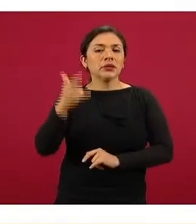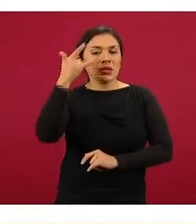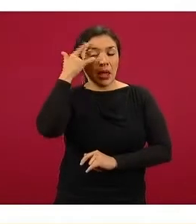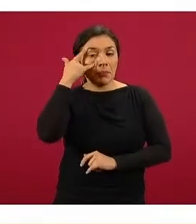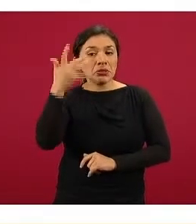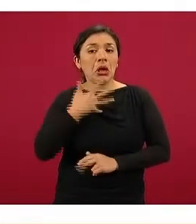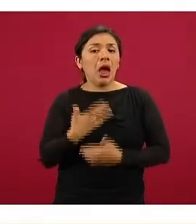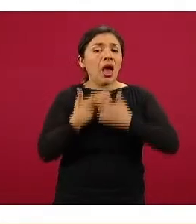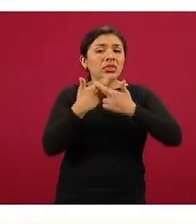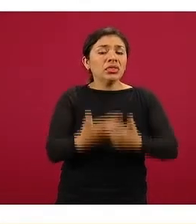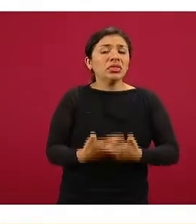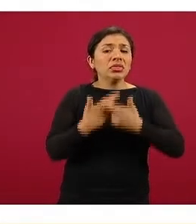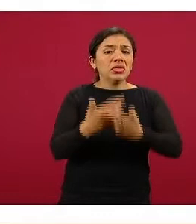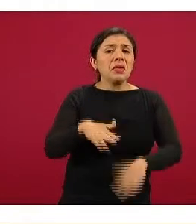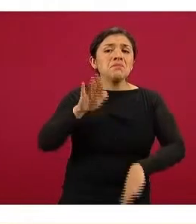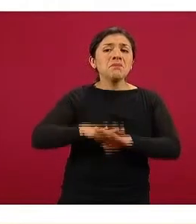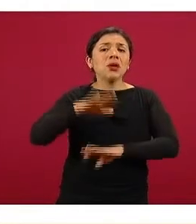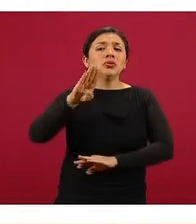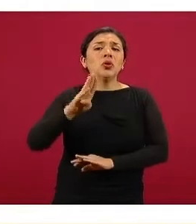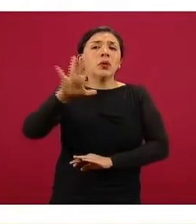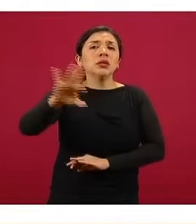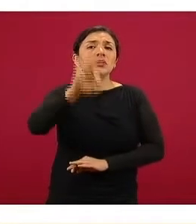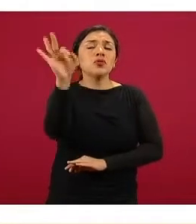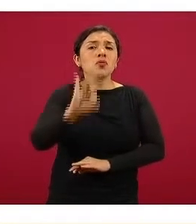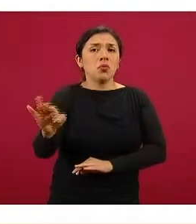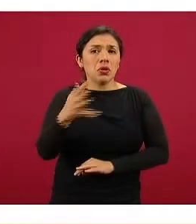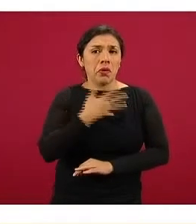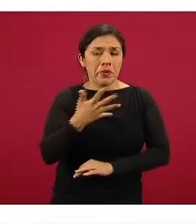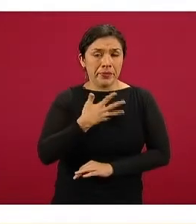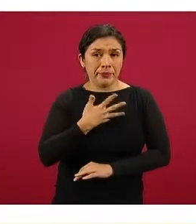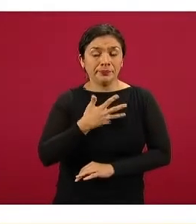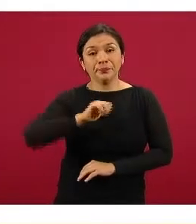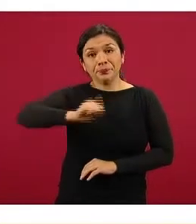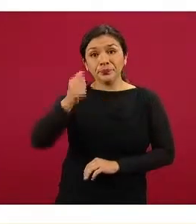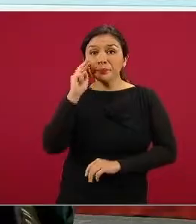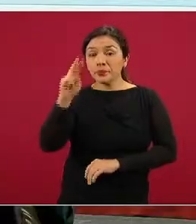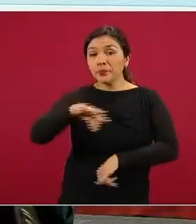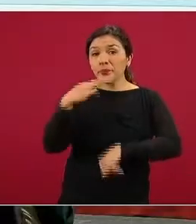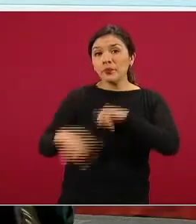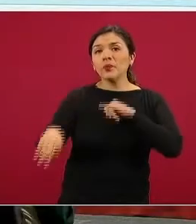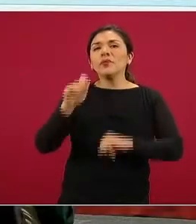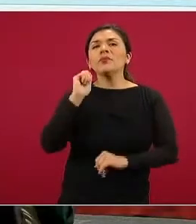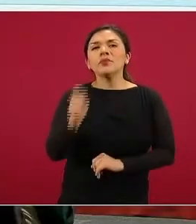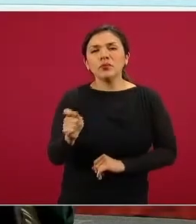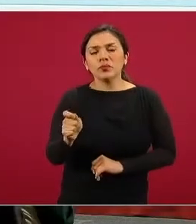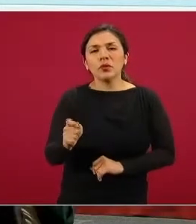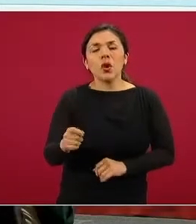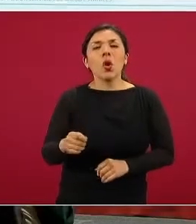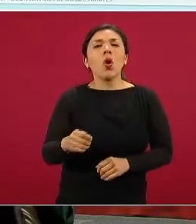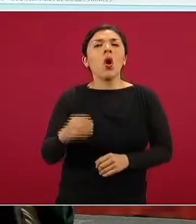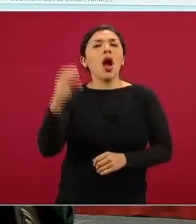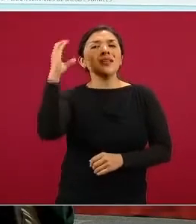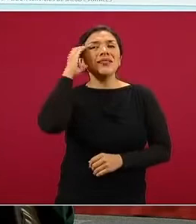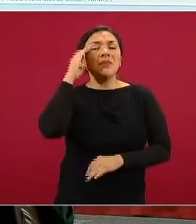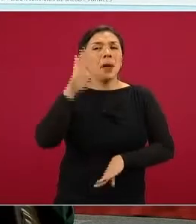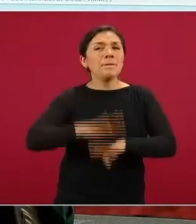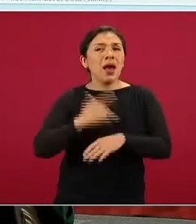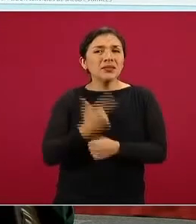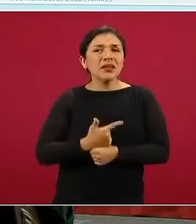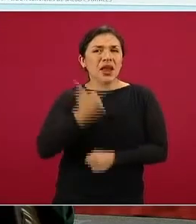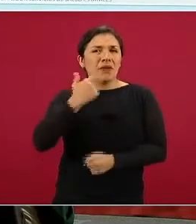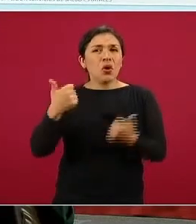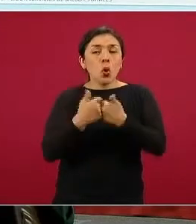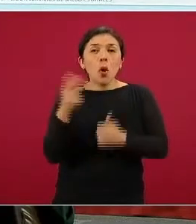de tener disponibilidades de hasta un 95%. Y veamos finalmente la ocupación y disponibilidad de camas